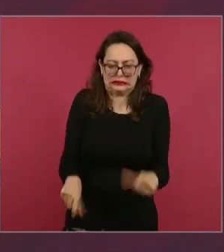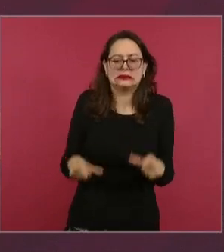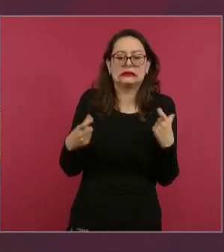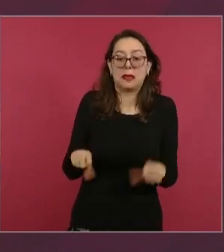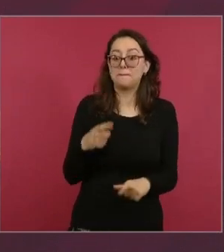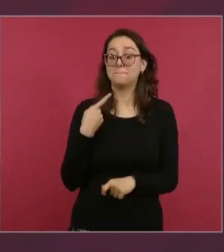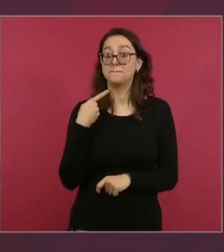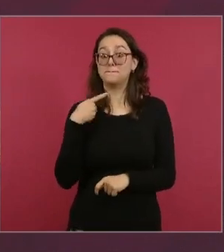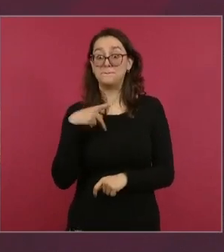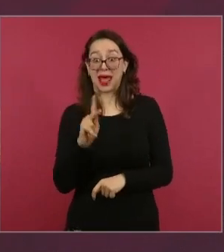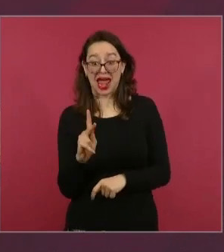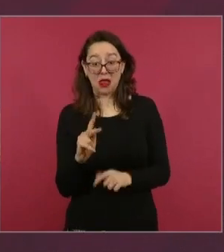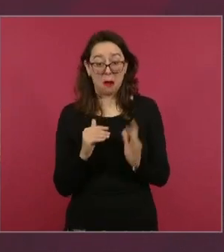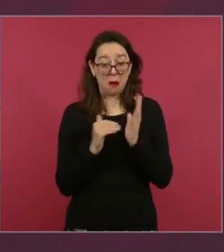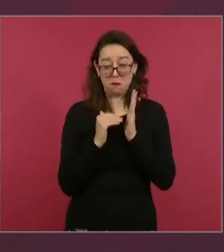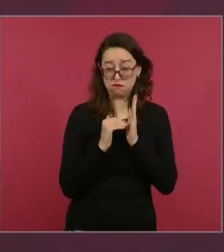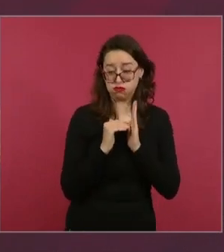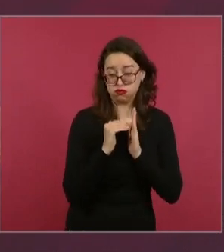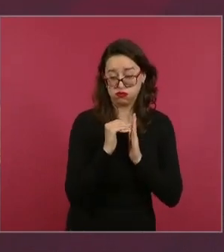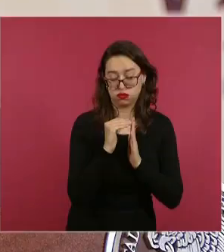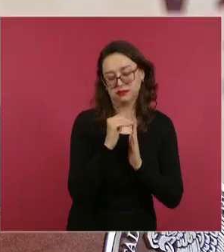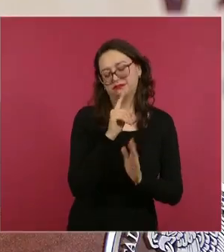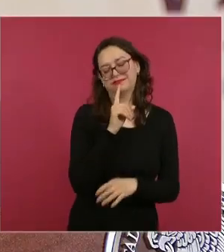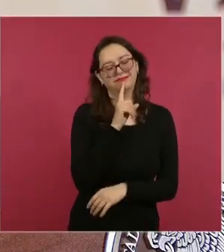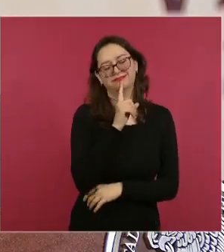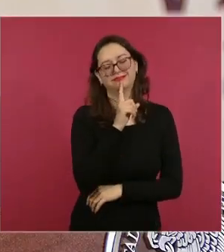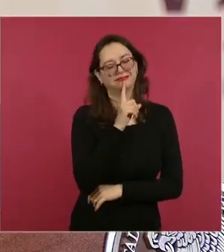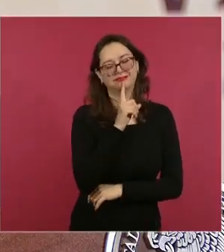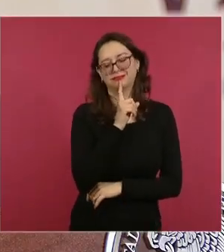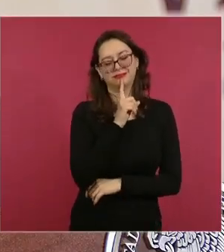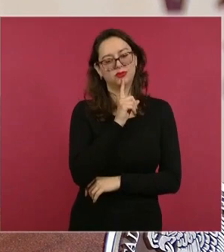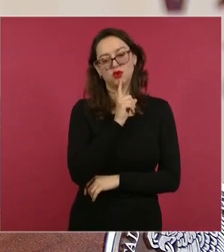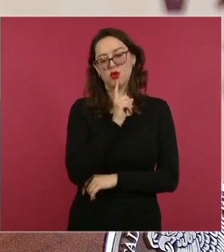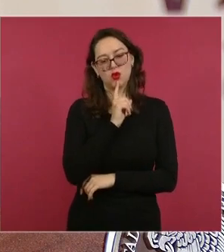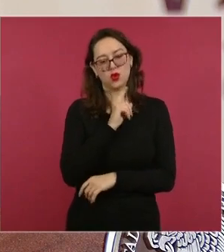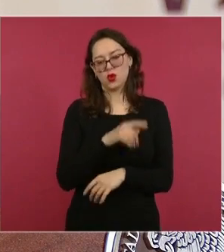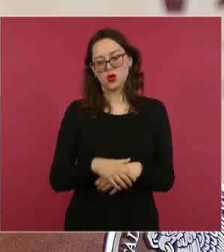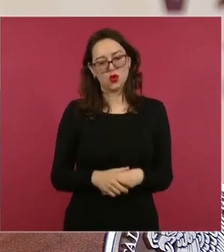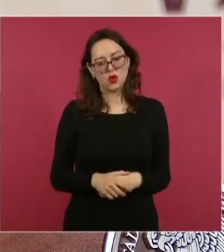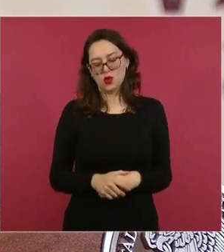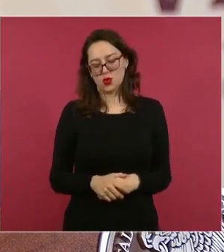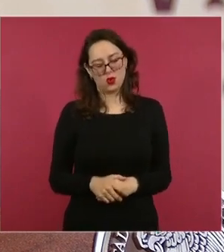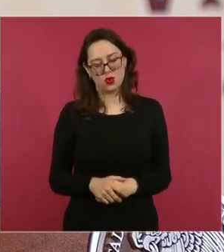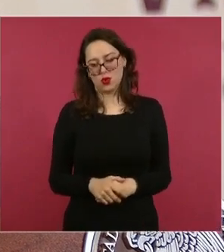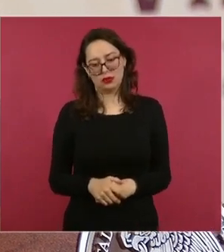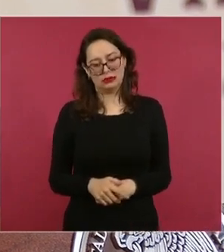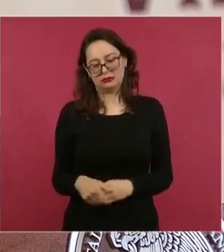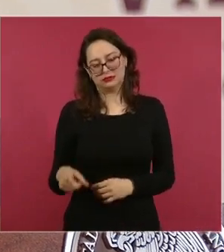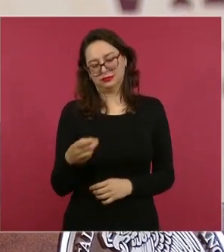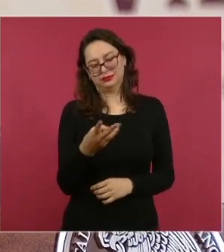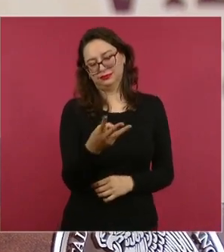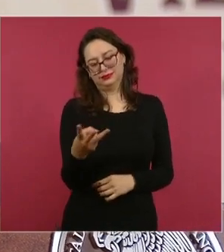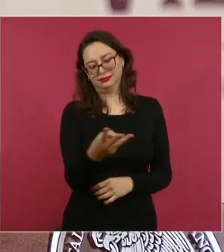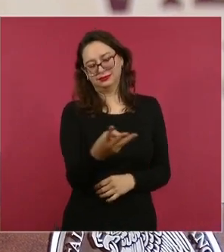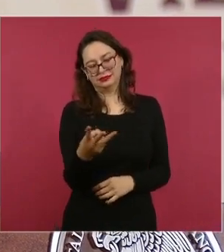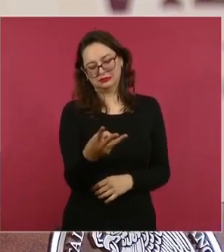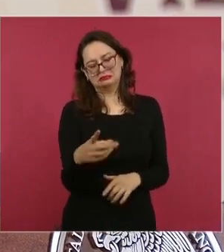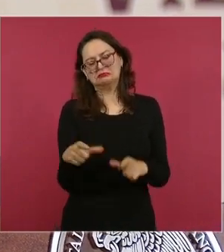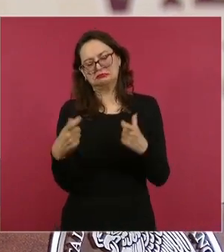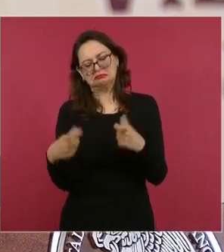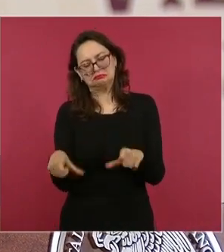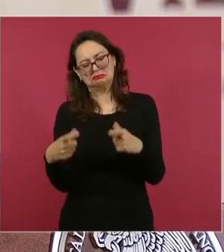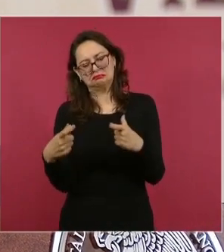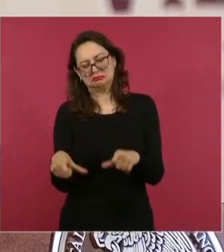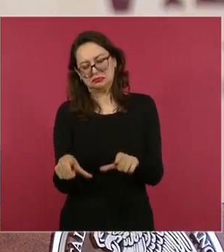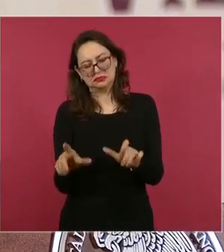llegan estamos hablando de grandes ligas pues este luego